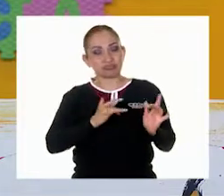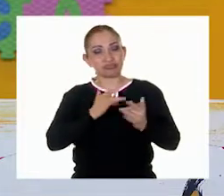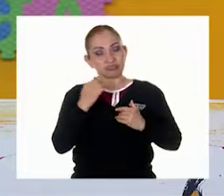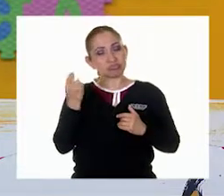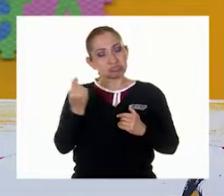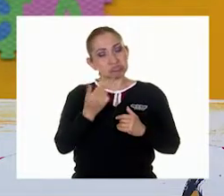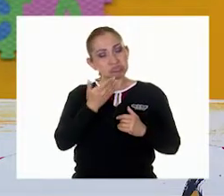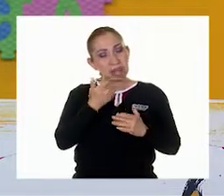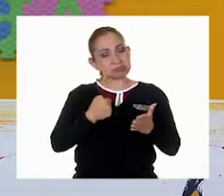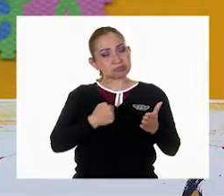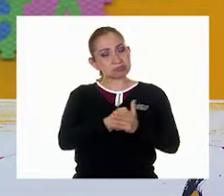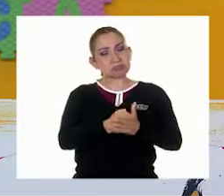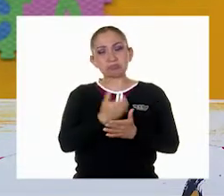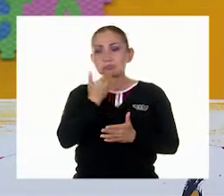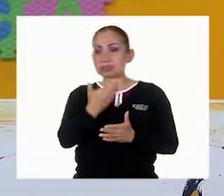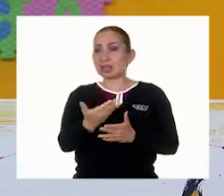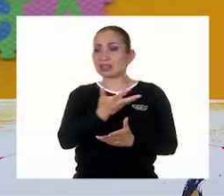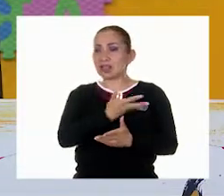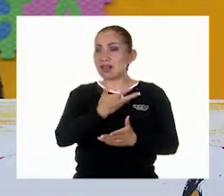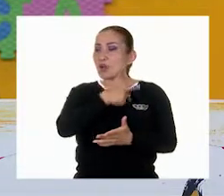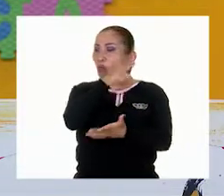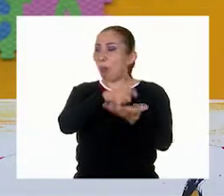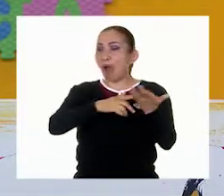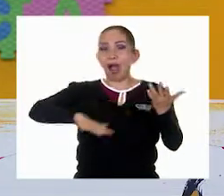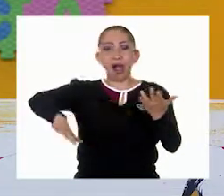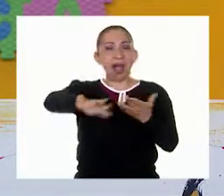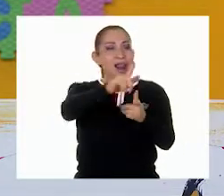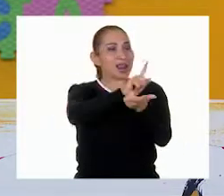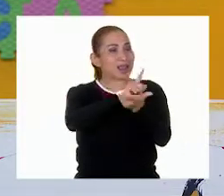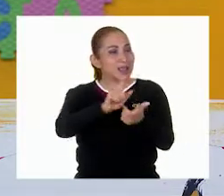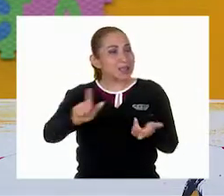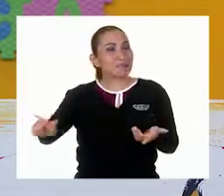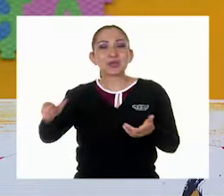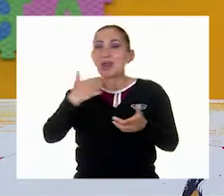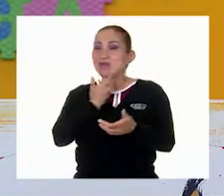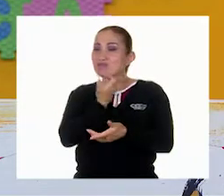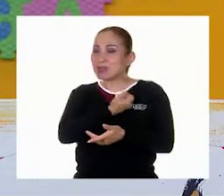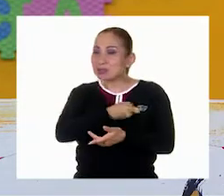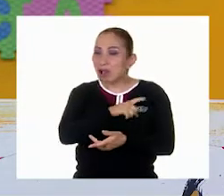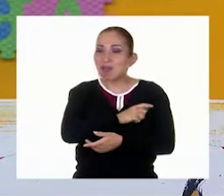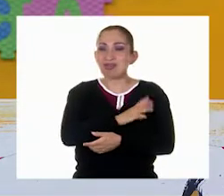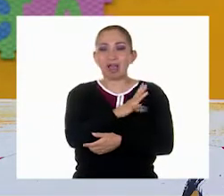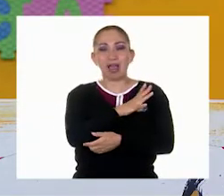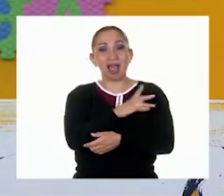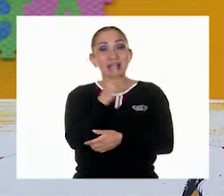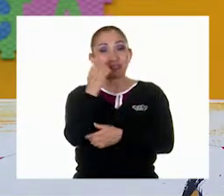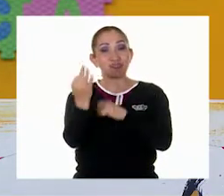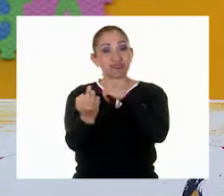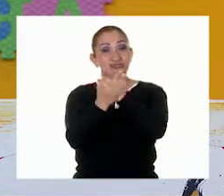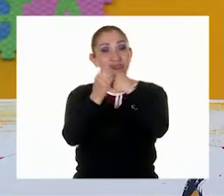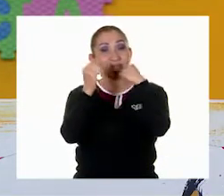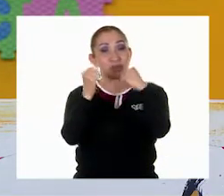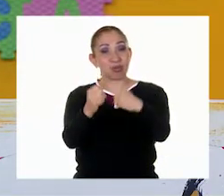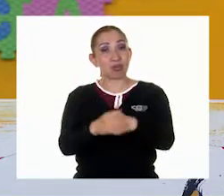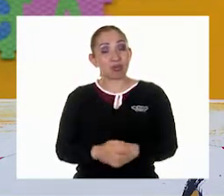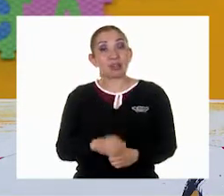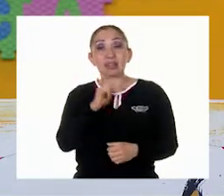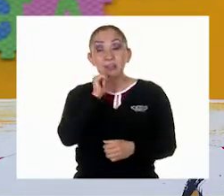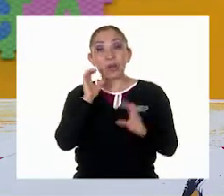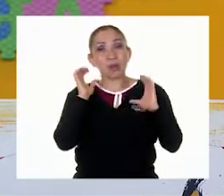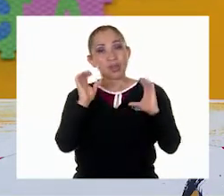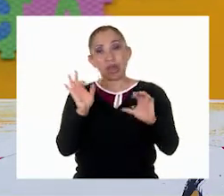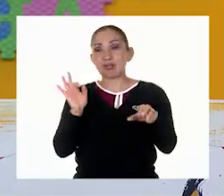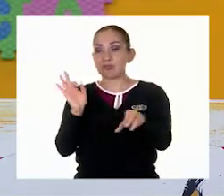la necesidad común de contar con espacios limpios, sanos y sobre todo seguros, además de cuidar